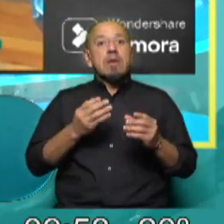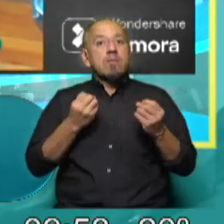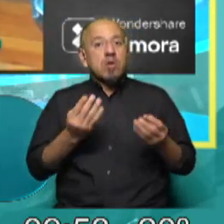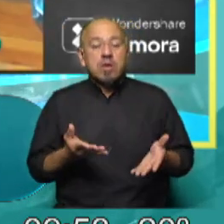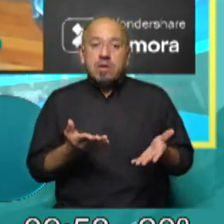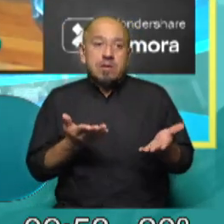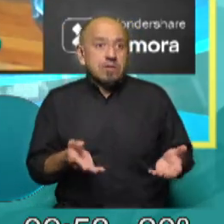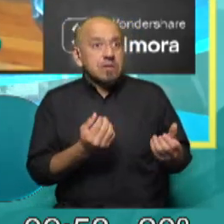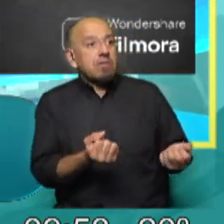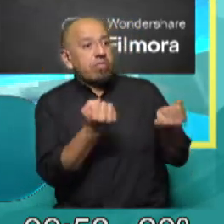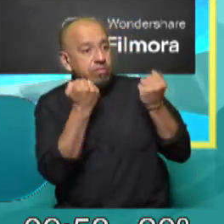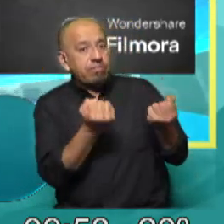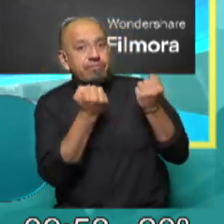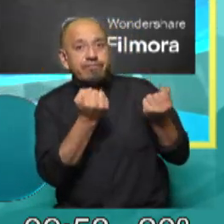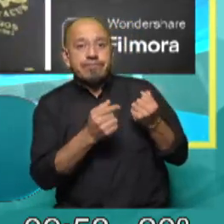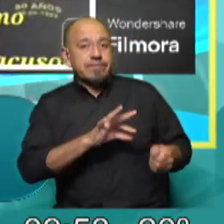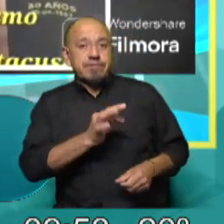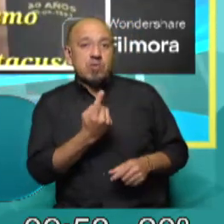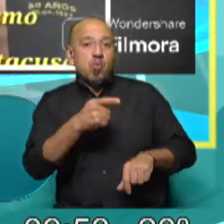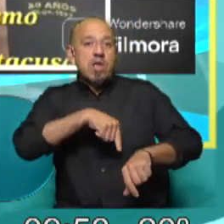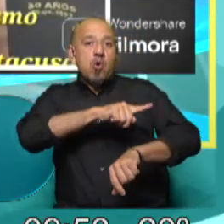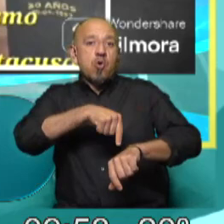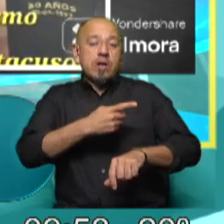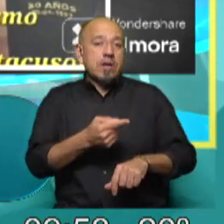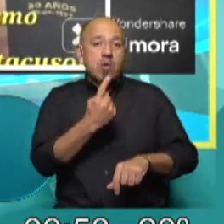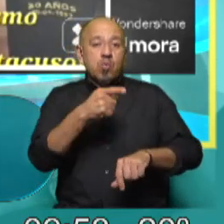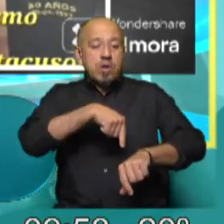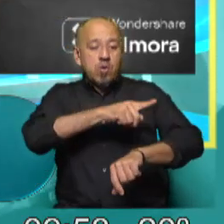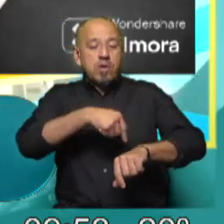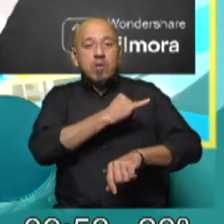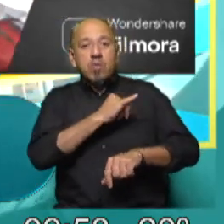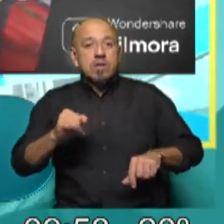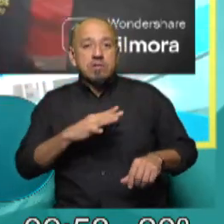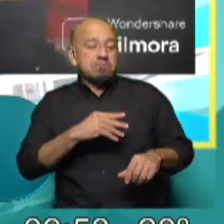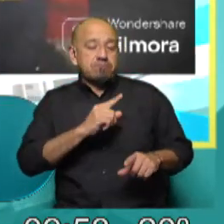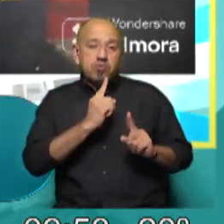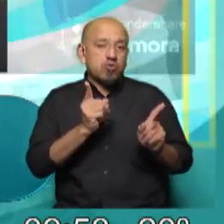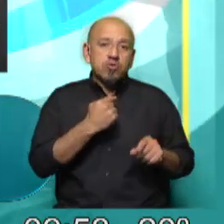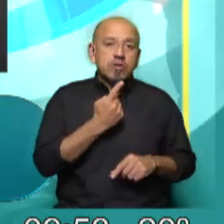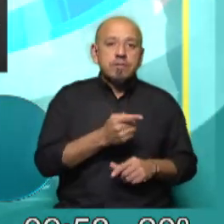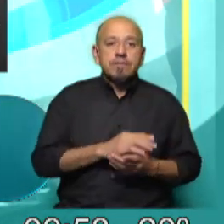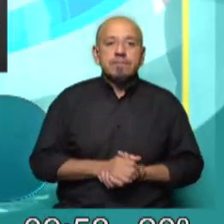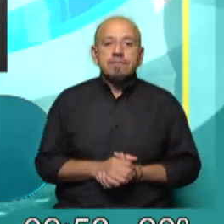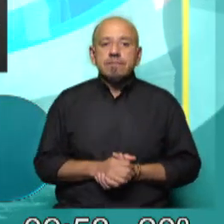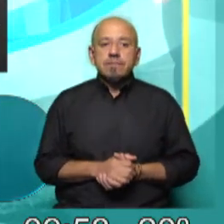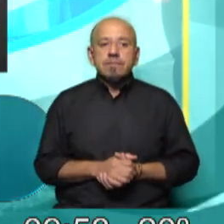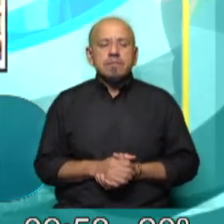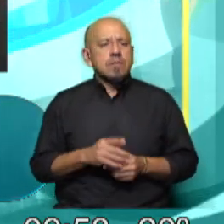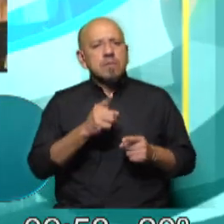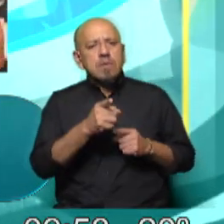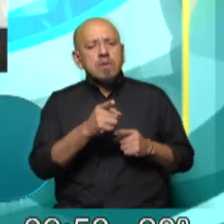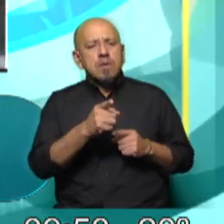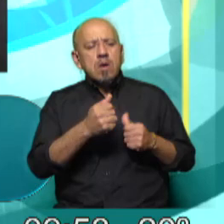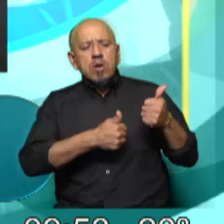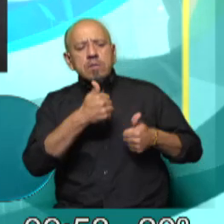tirando el entrenamiento que hiciste de una hora y cuarto, una hora y media, que es aproximado. Ahora, vos hace tiempo que estás ganando y compitiendo, obviamente.